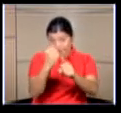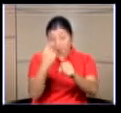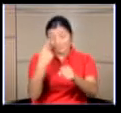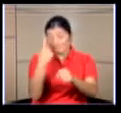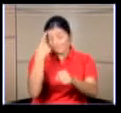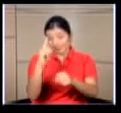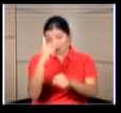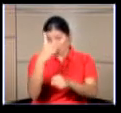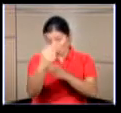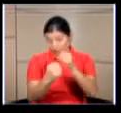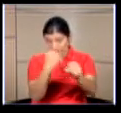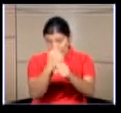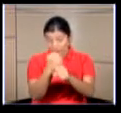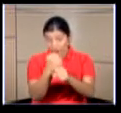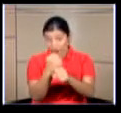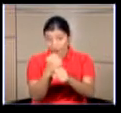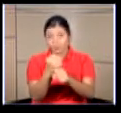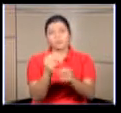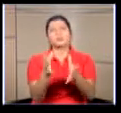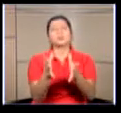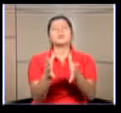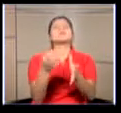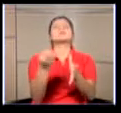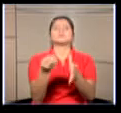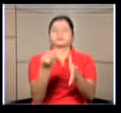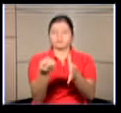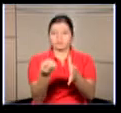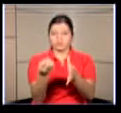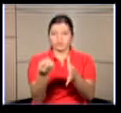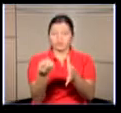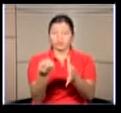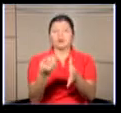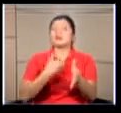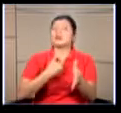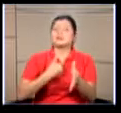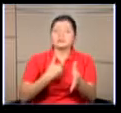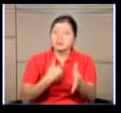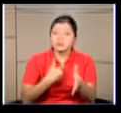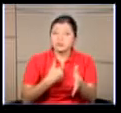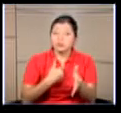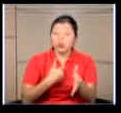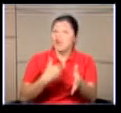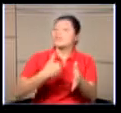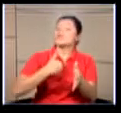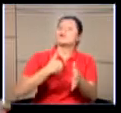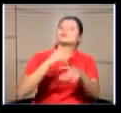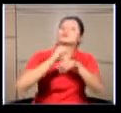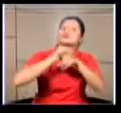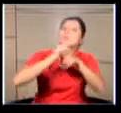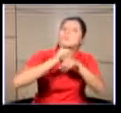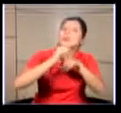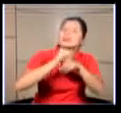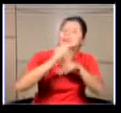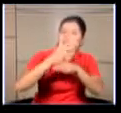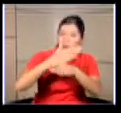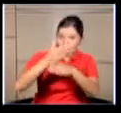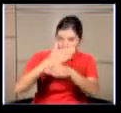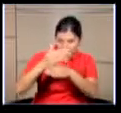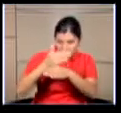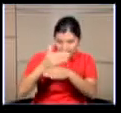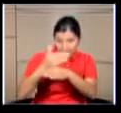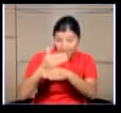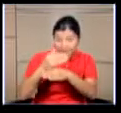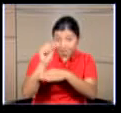el que estamos teniendo, lo que vamos a tener es un ejercicio compartido en realidad. Las